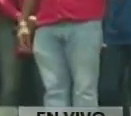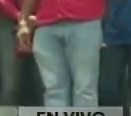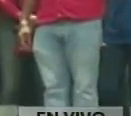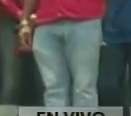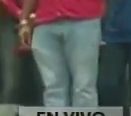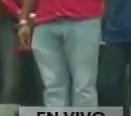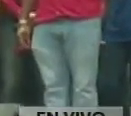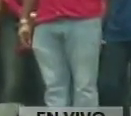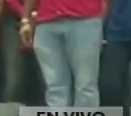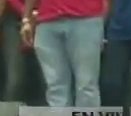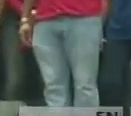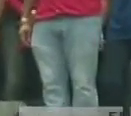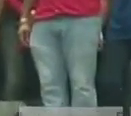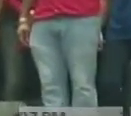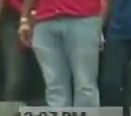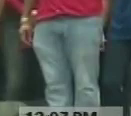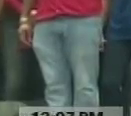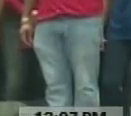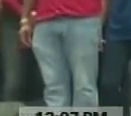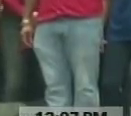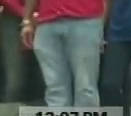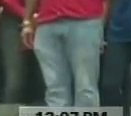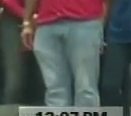Nosotros dijimos dos cosas, solo ofrecimos dos cosas.